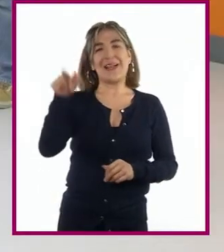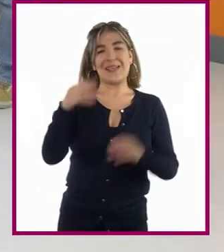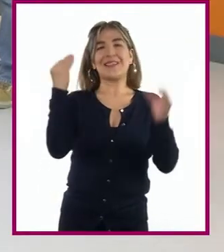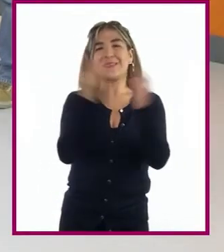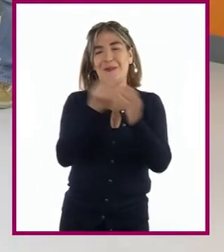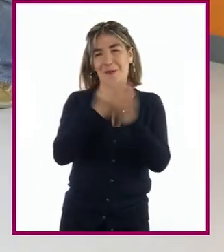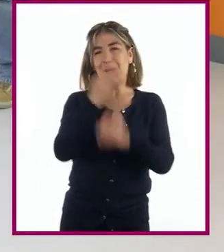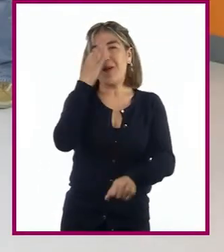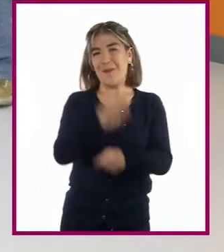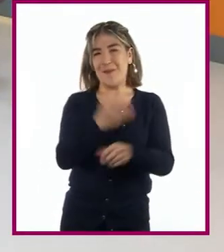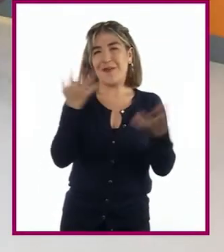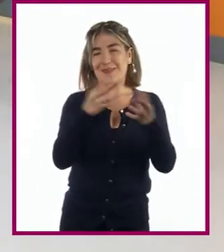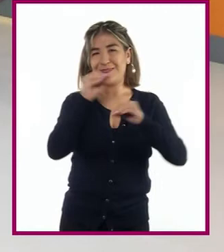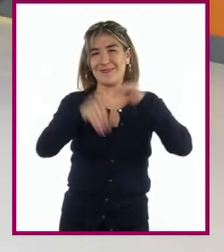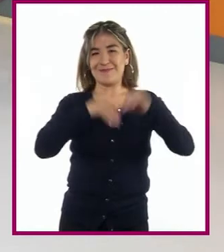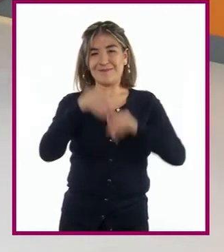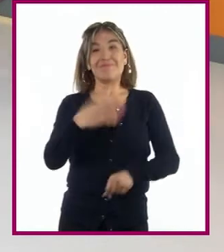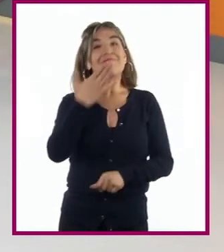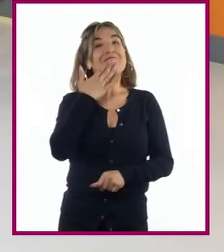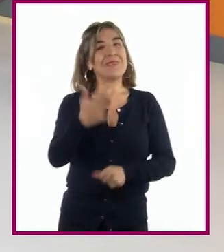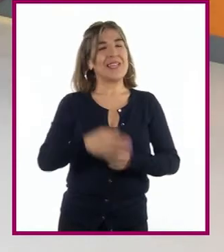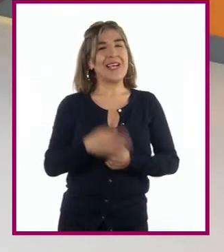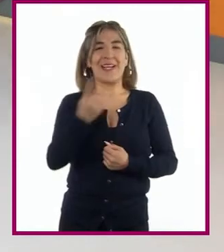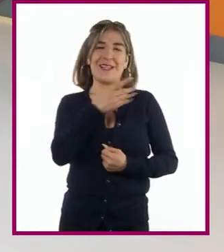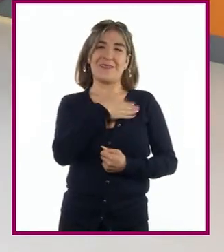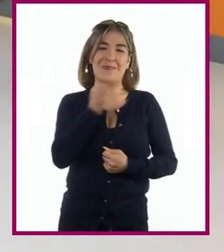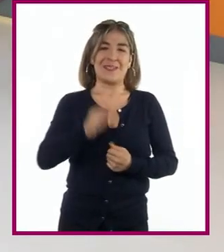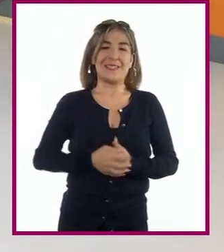sesión. Bien, qué bueno.